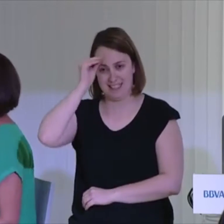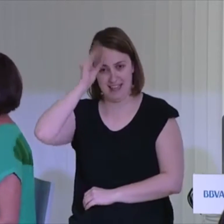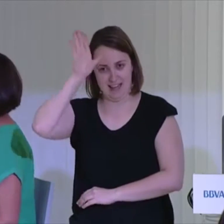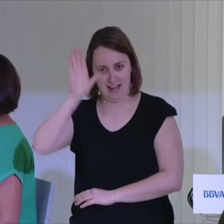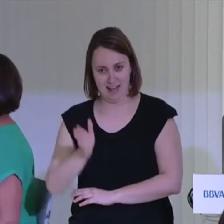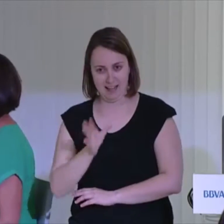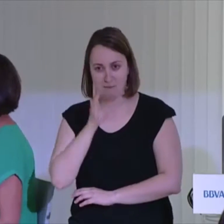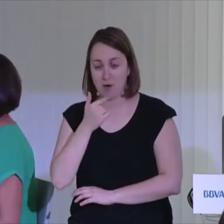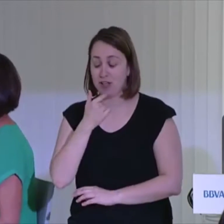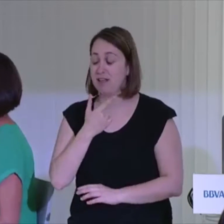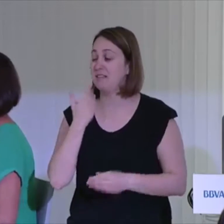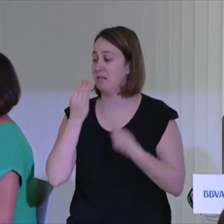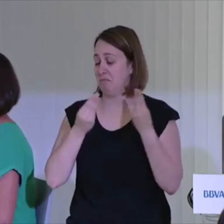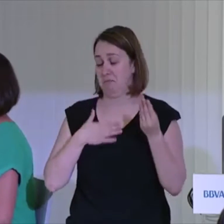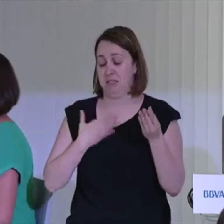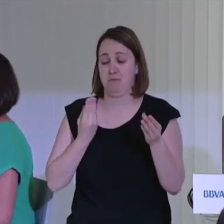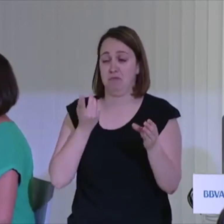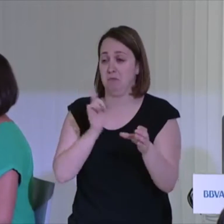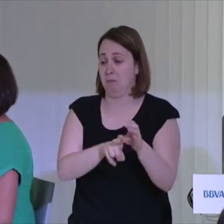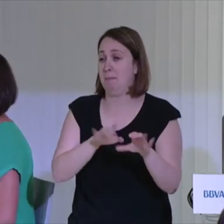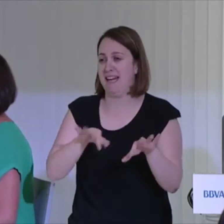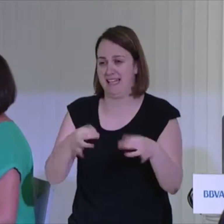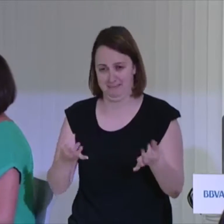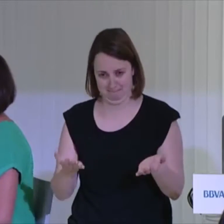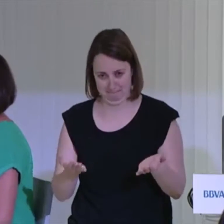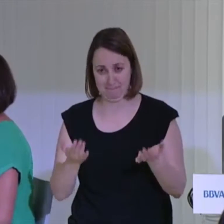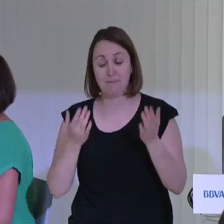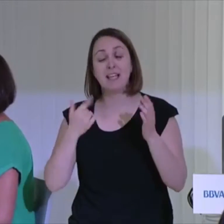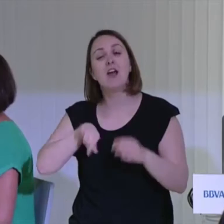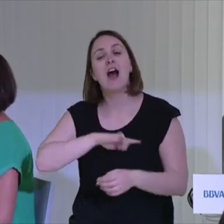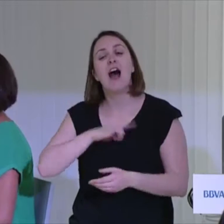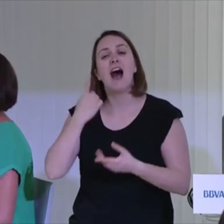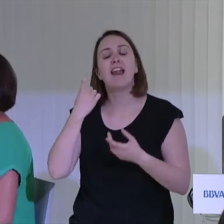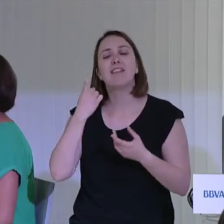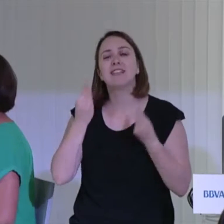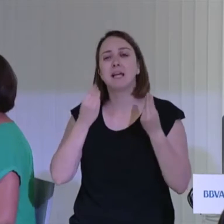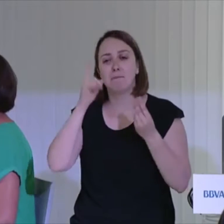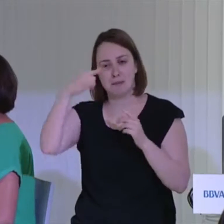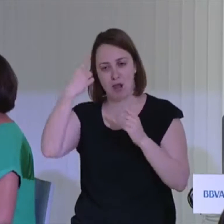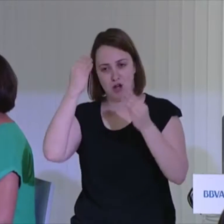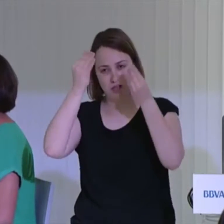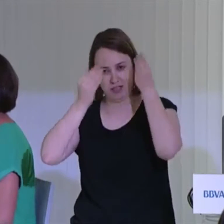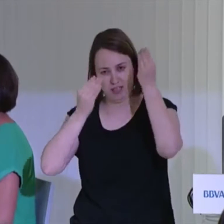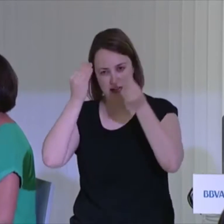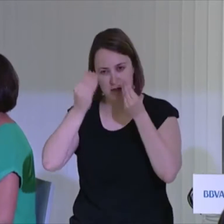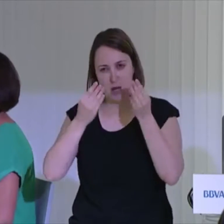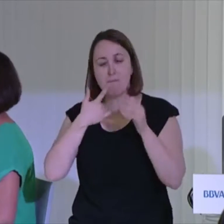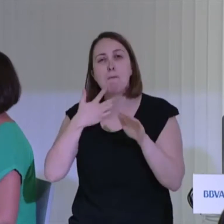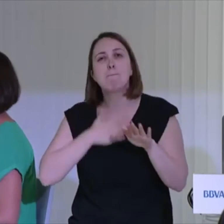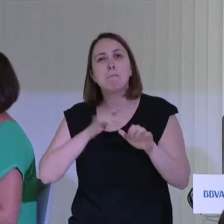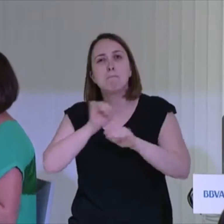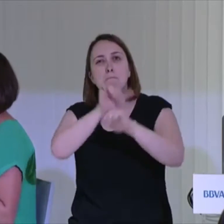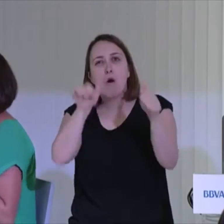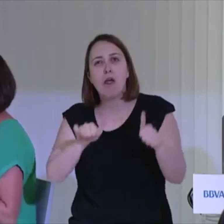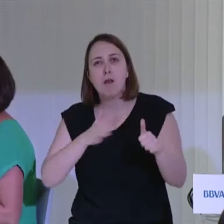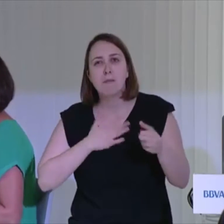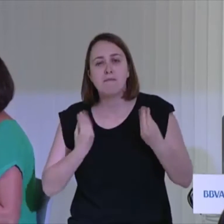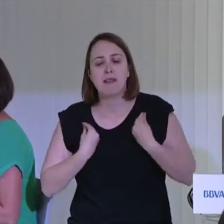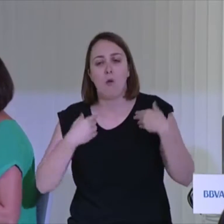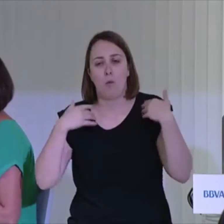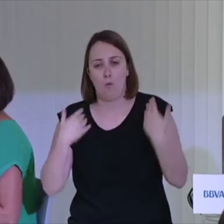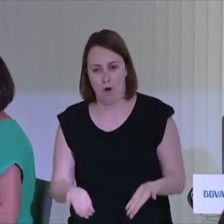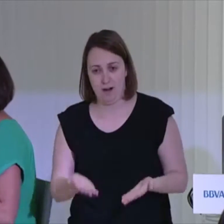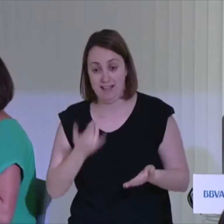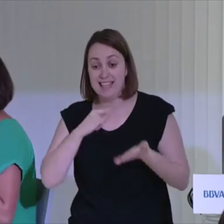queremos meternos en esos berenjenales, ¿no? Con lo cual yo lo que creo que hay que hacer es reflexionar sobre el tipo de modelos que queremos para nuestras vidas y entender